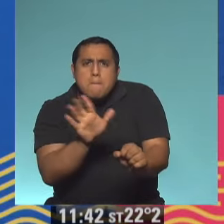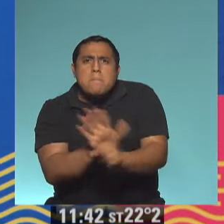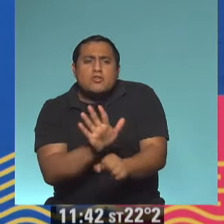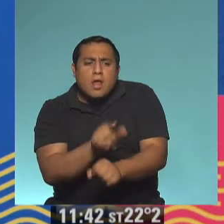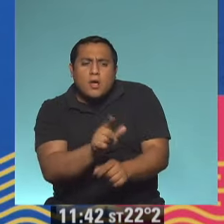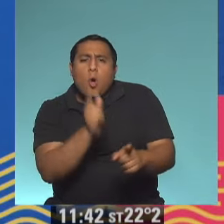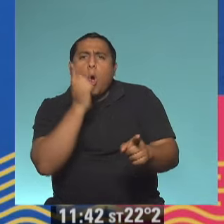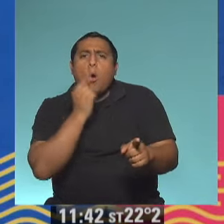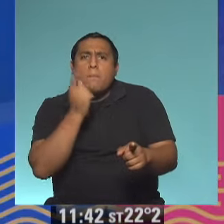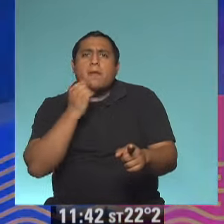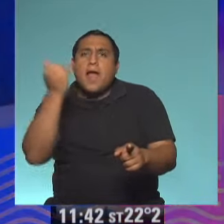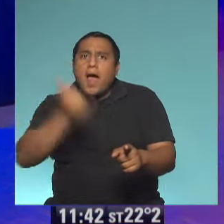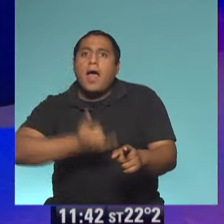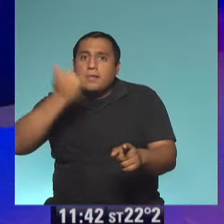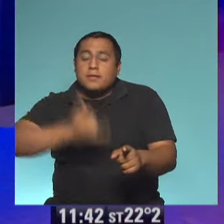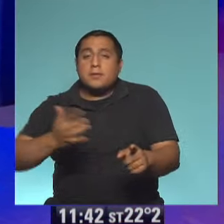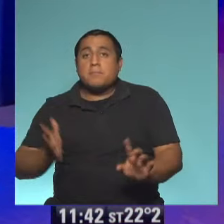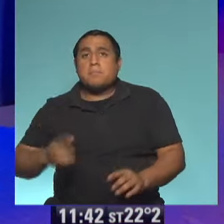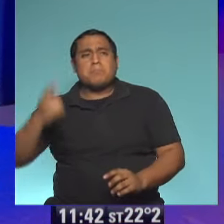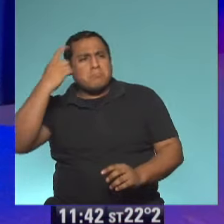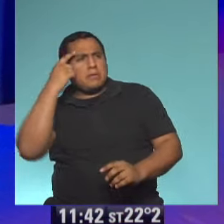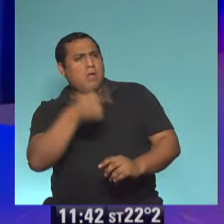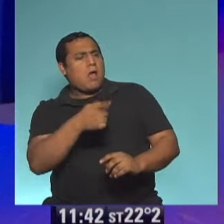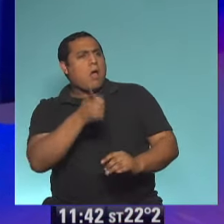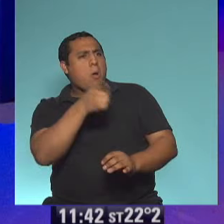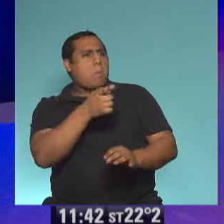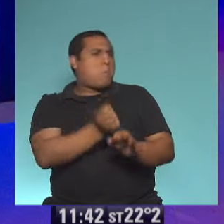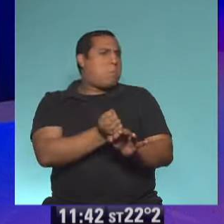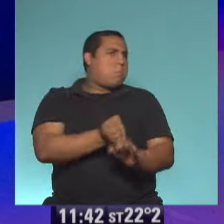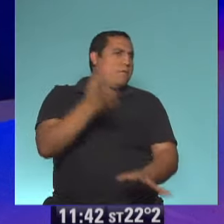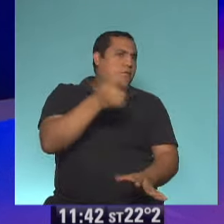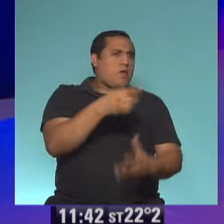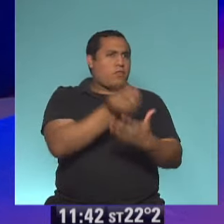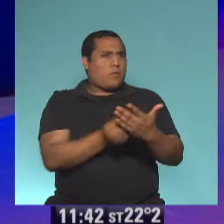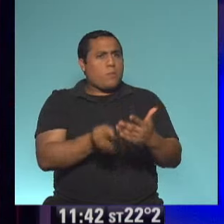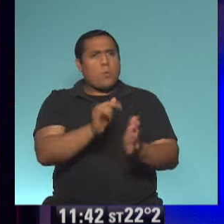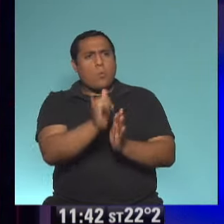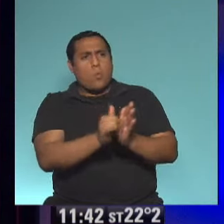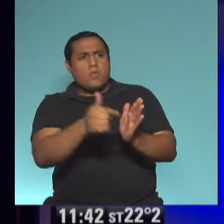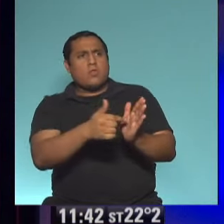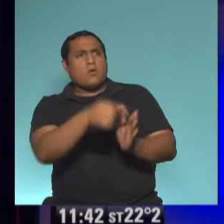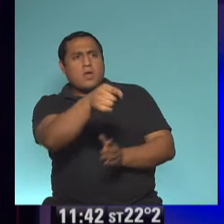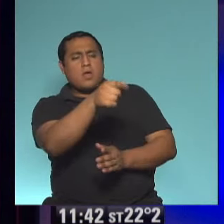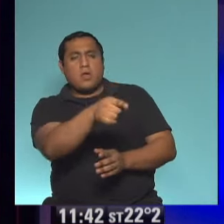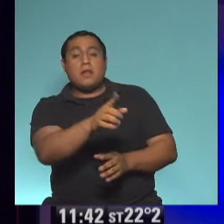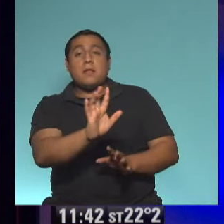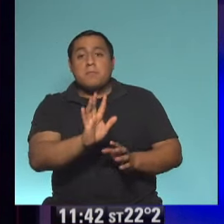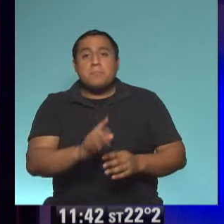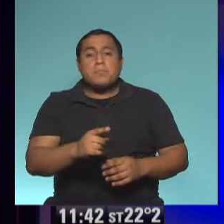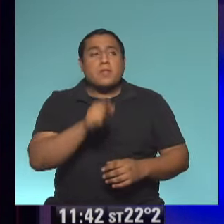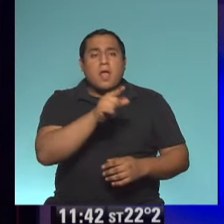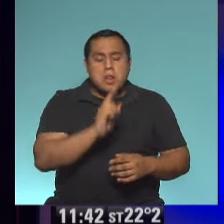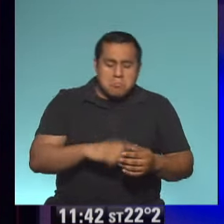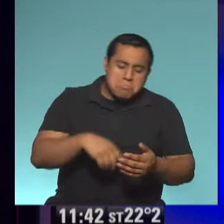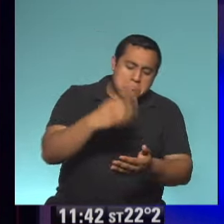Hay un señor. Piensas que debe tratarse de un artista o por lo menos de un ilustrador de cuentos. En cualquier caso, está dibujando justo en el